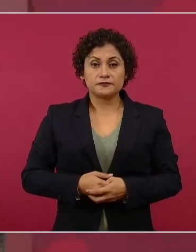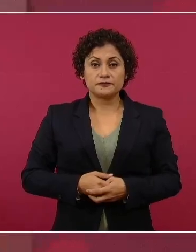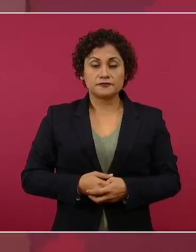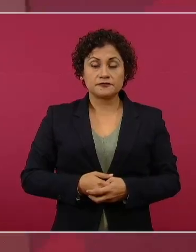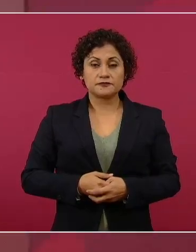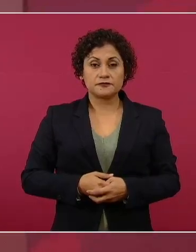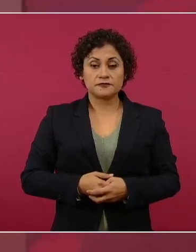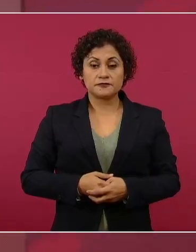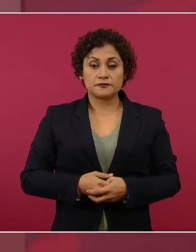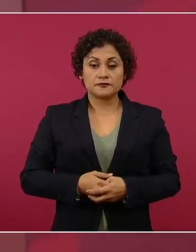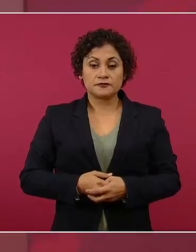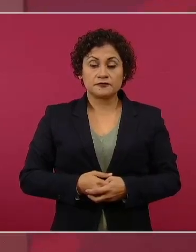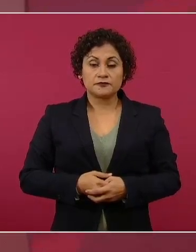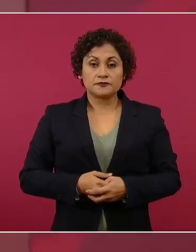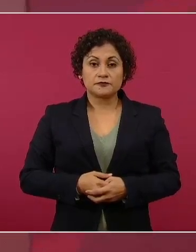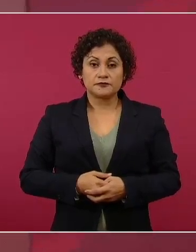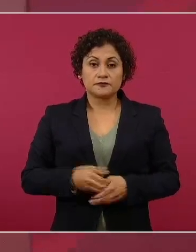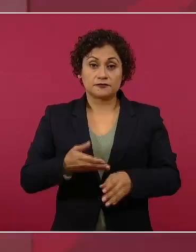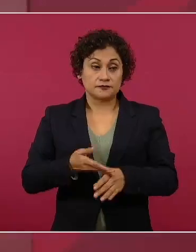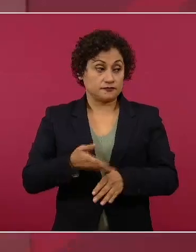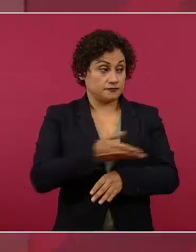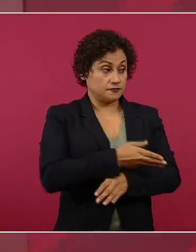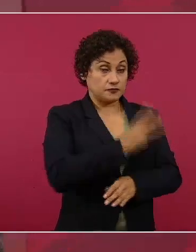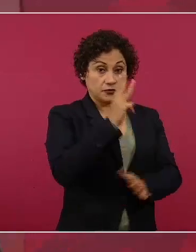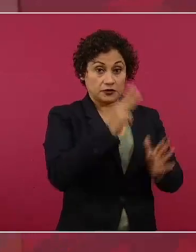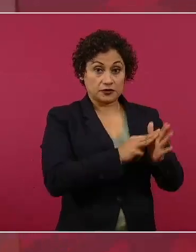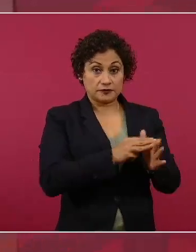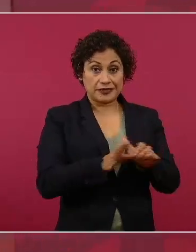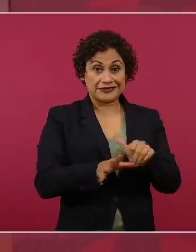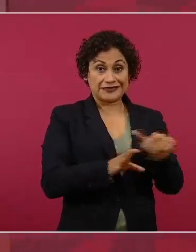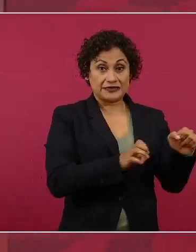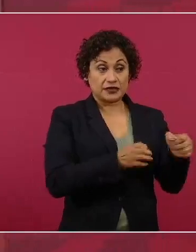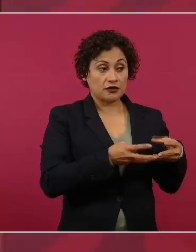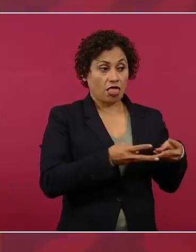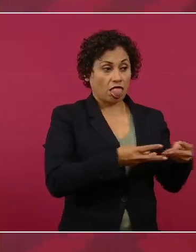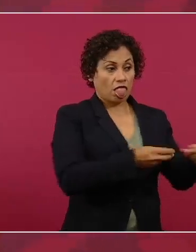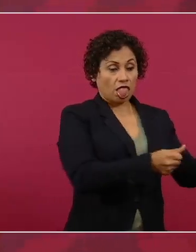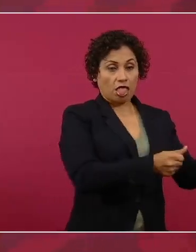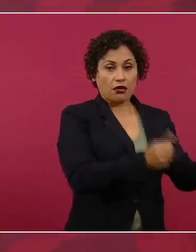De 3.600 a 600.